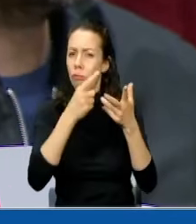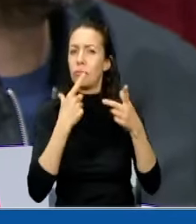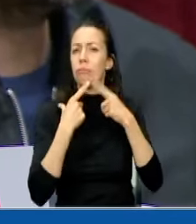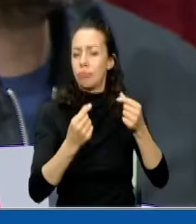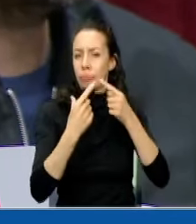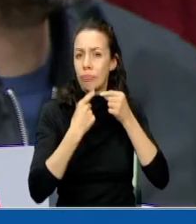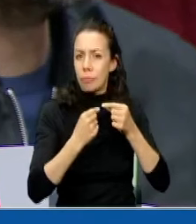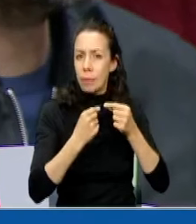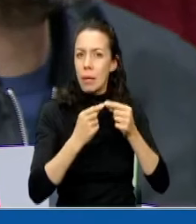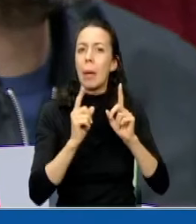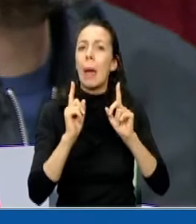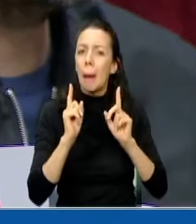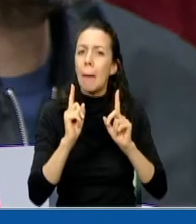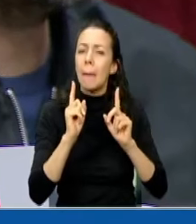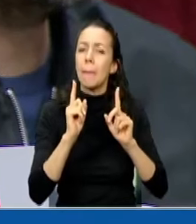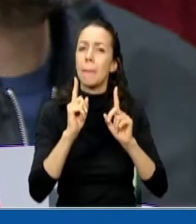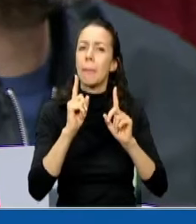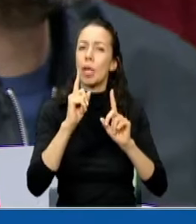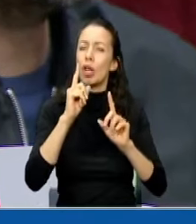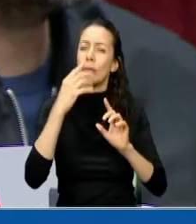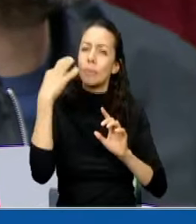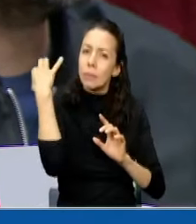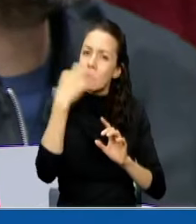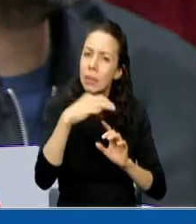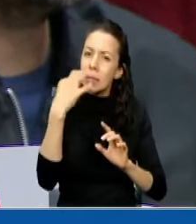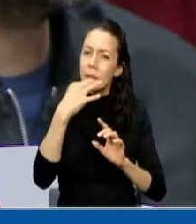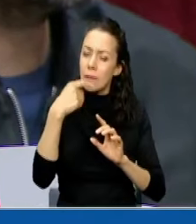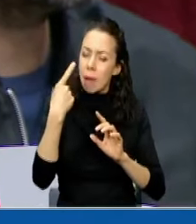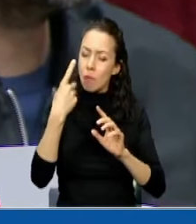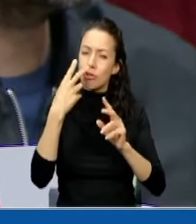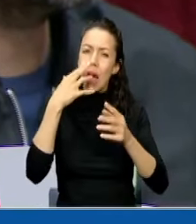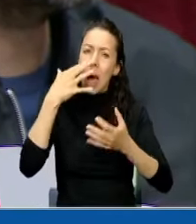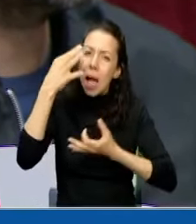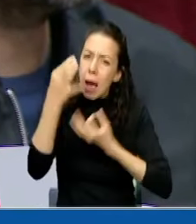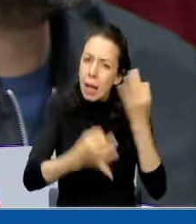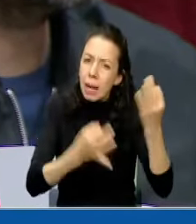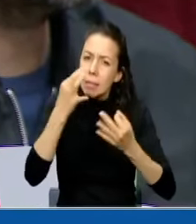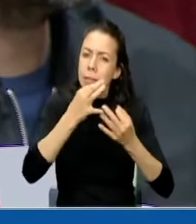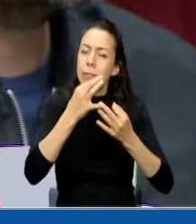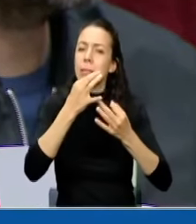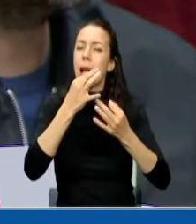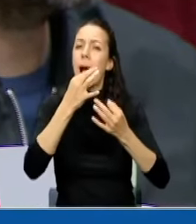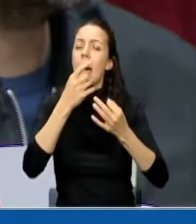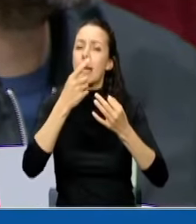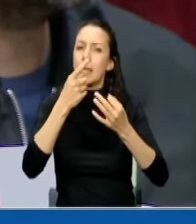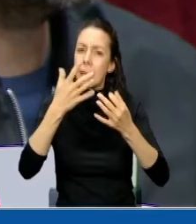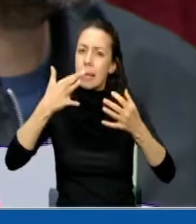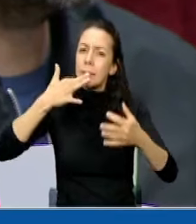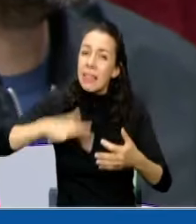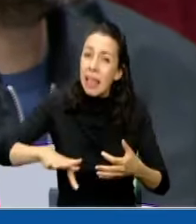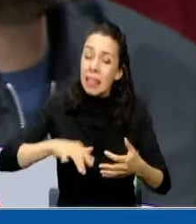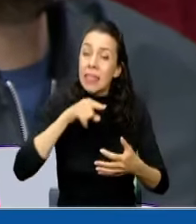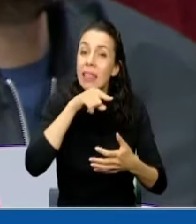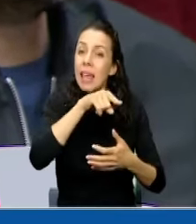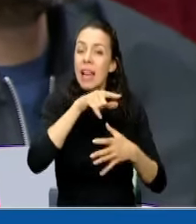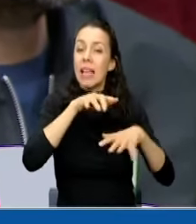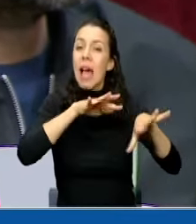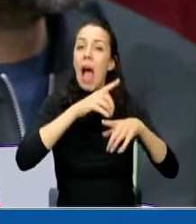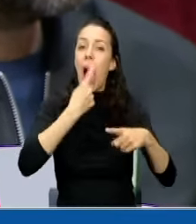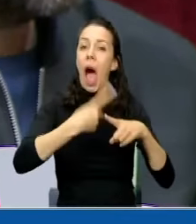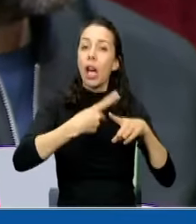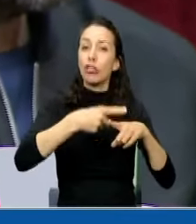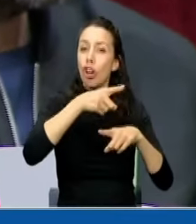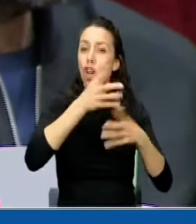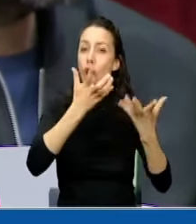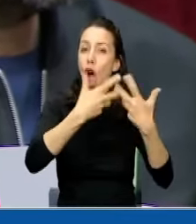especialmente el señalamiento y el análisis de la gravedad que reviste este